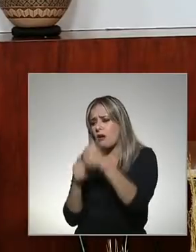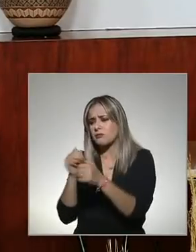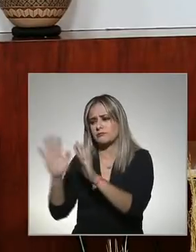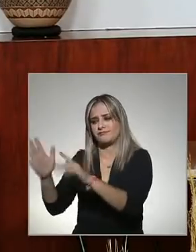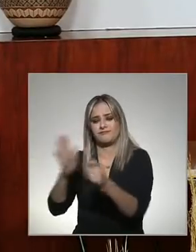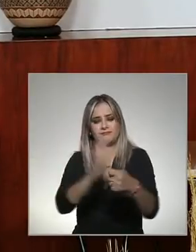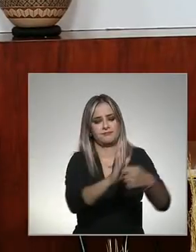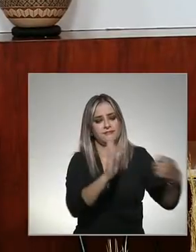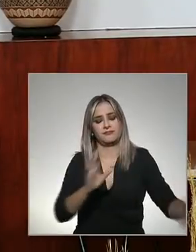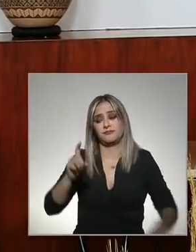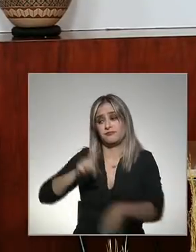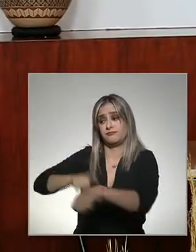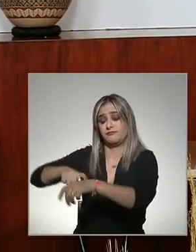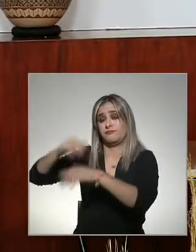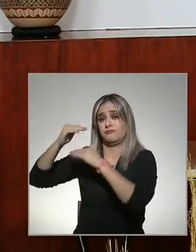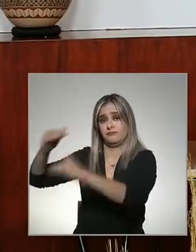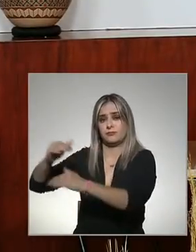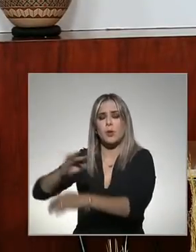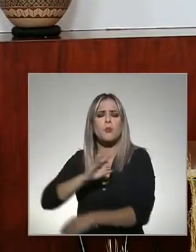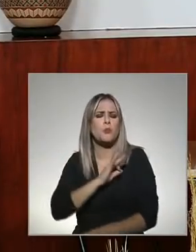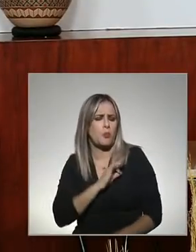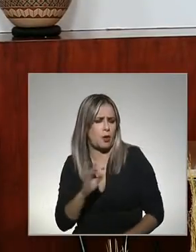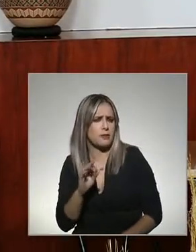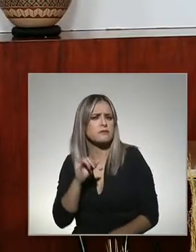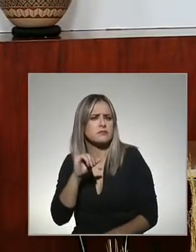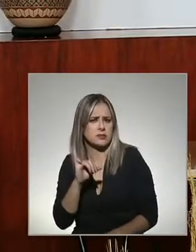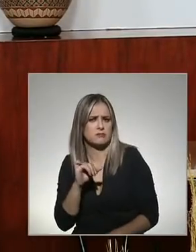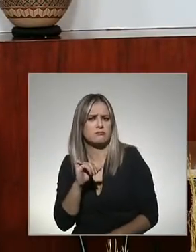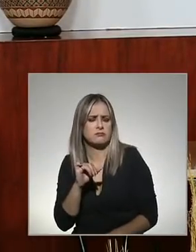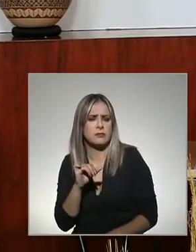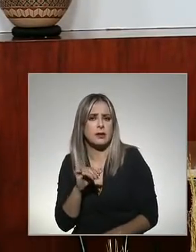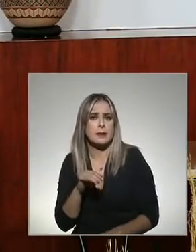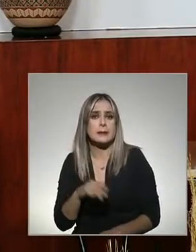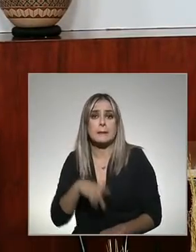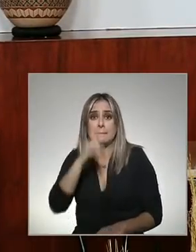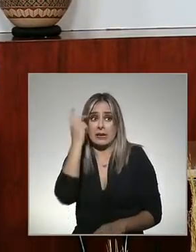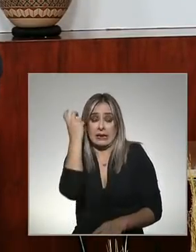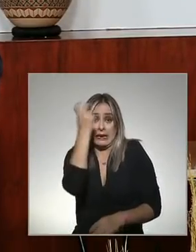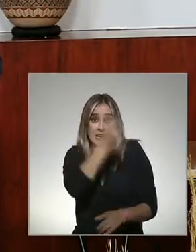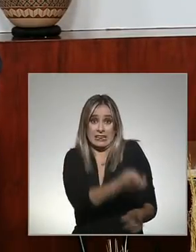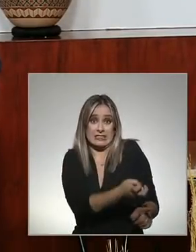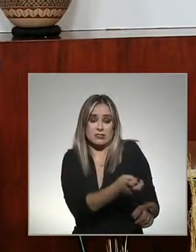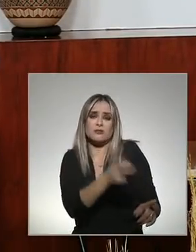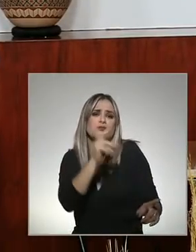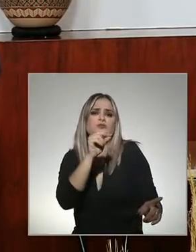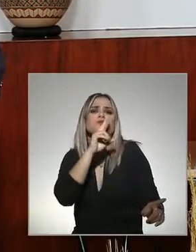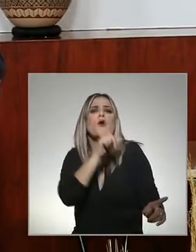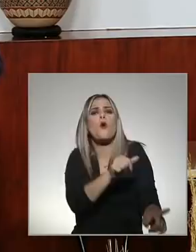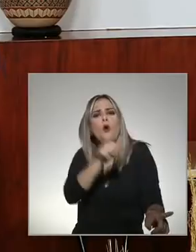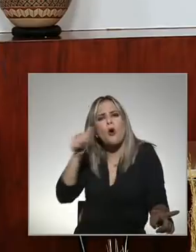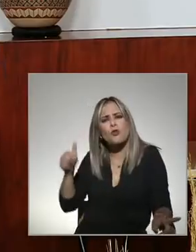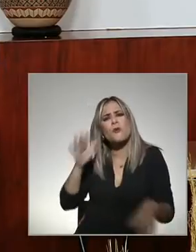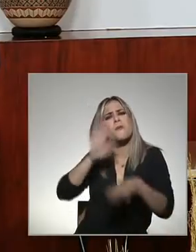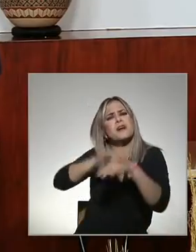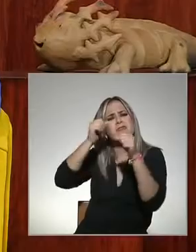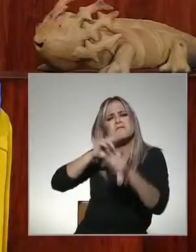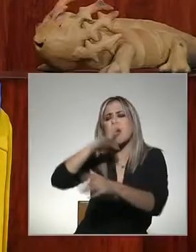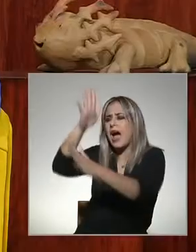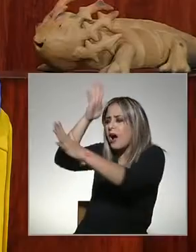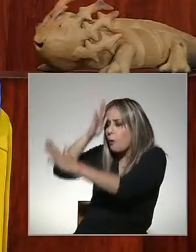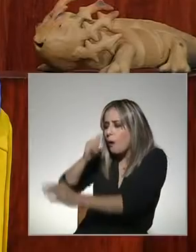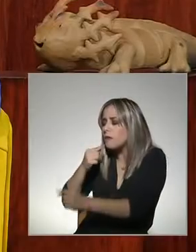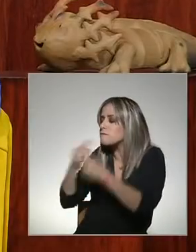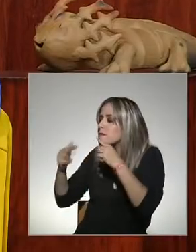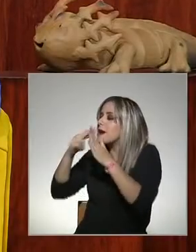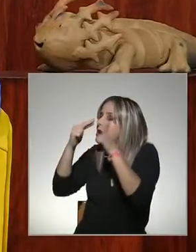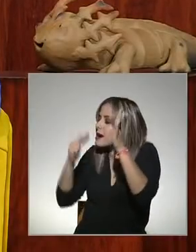apagar. Pero no hay que llegar a ese extremo. Hay que, por eso son los contratos y los convenios y el hablar y que